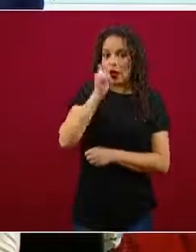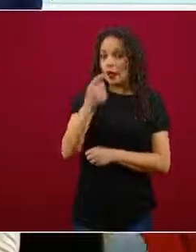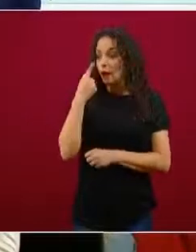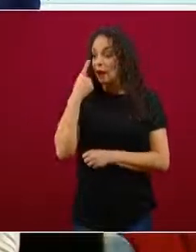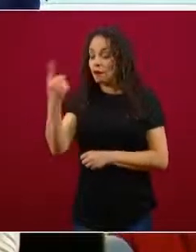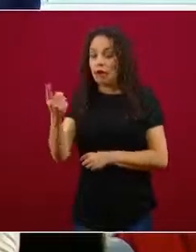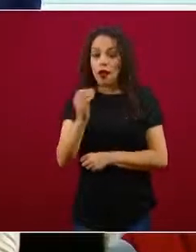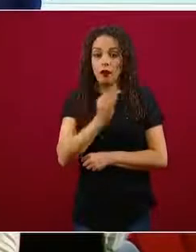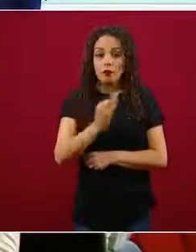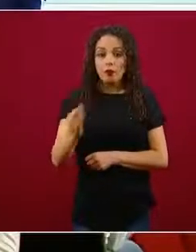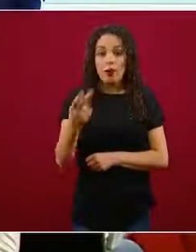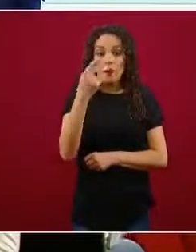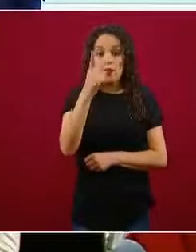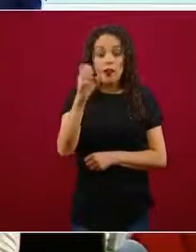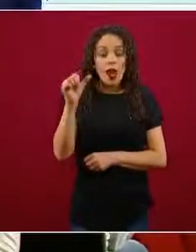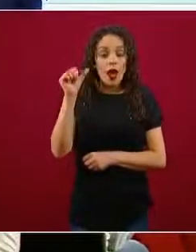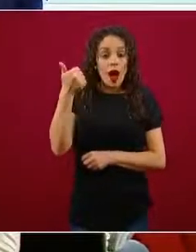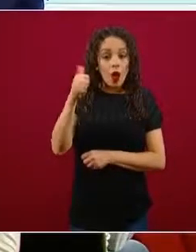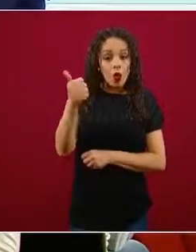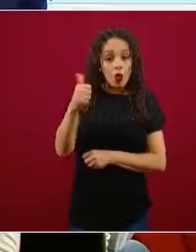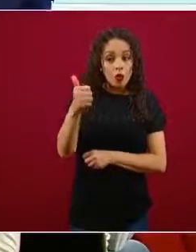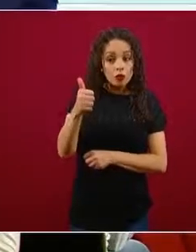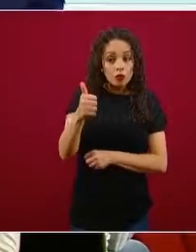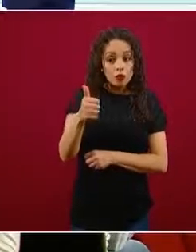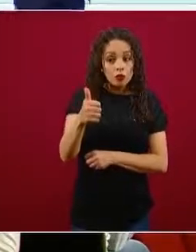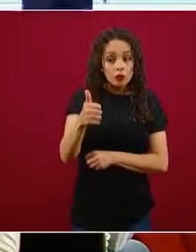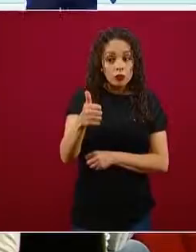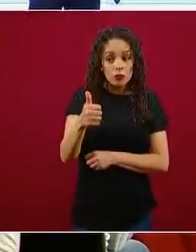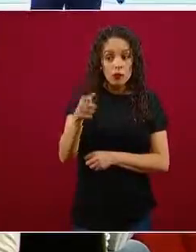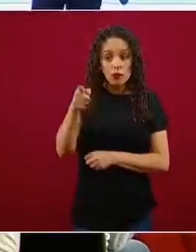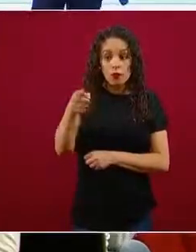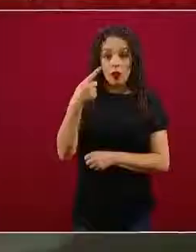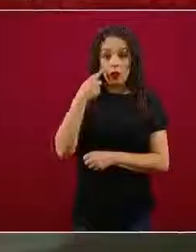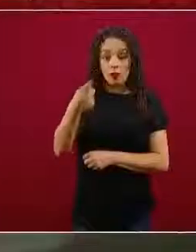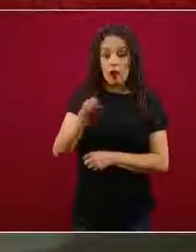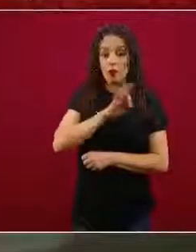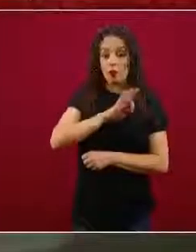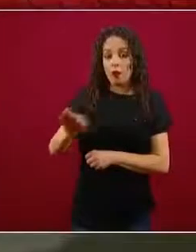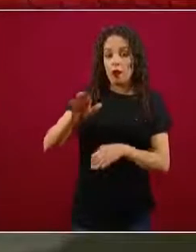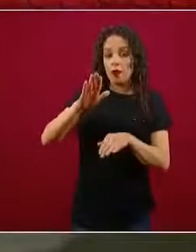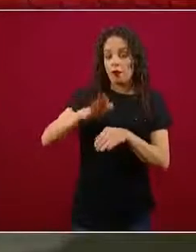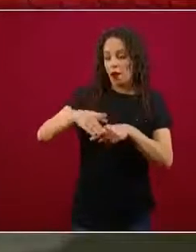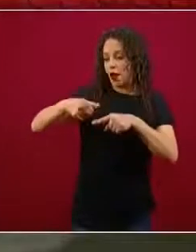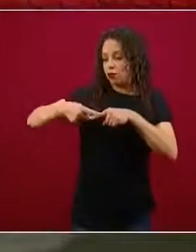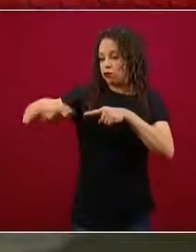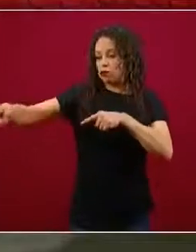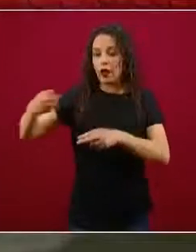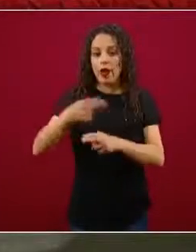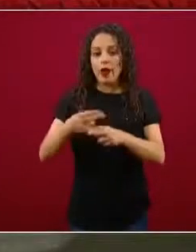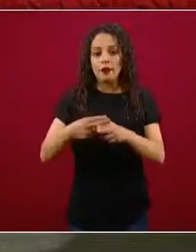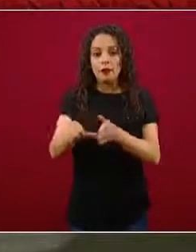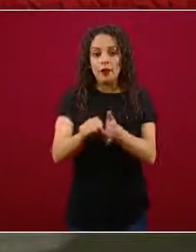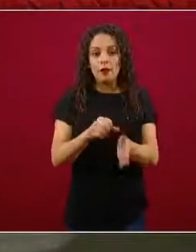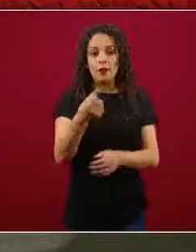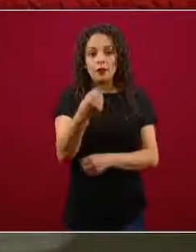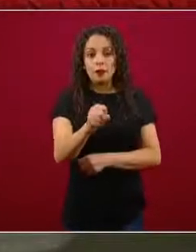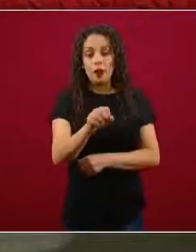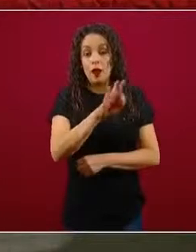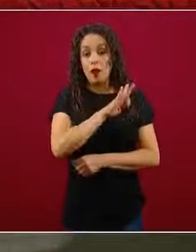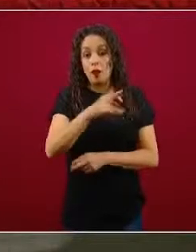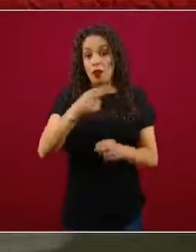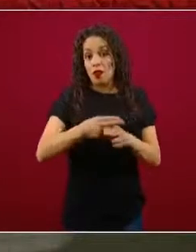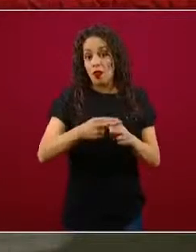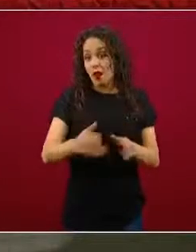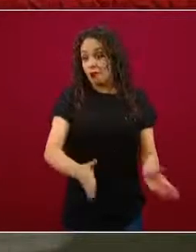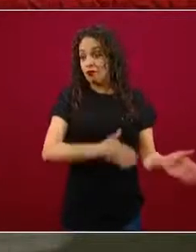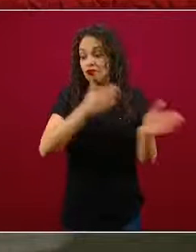y todavía aquí está truncada por el ejercicio visual, pero esto se va a proyectar hasta septiembre y hemos dicho podría llegar a octubre. Por eso